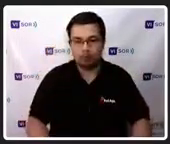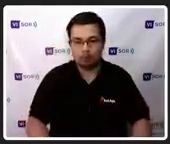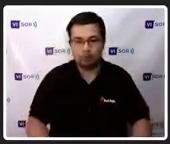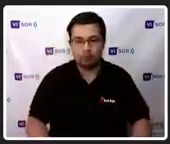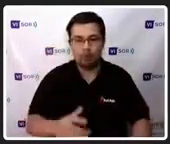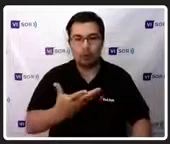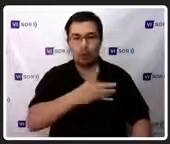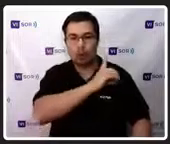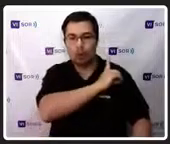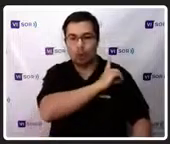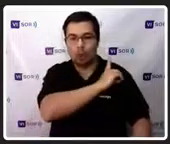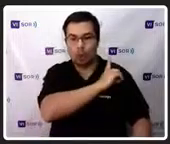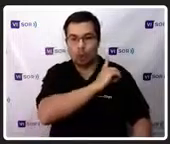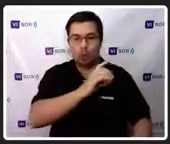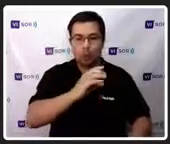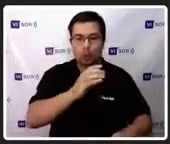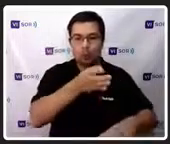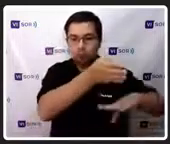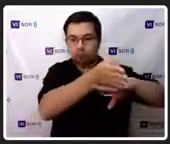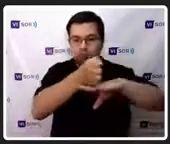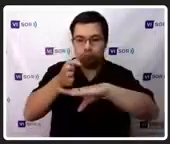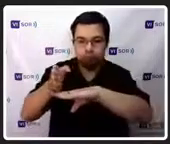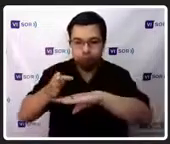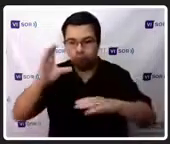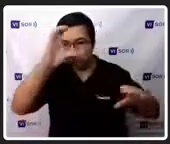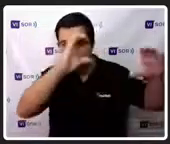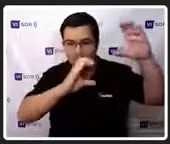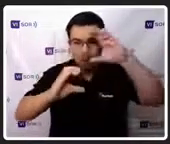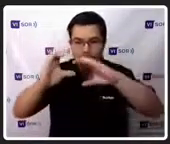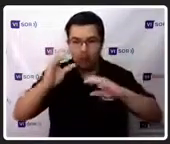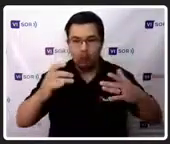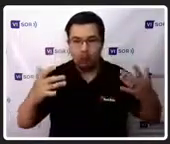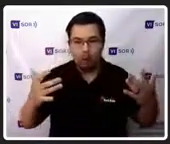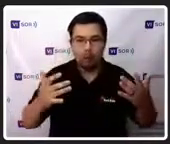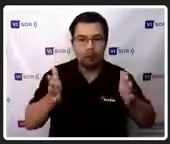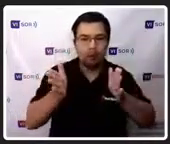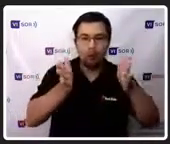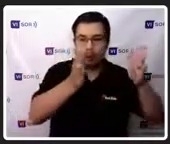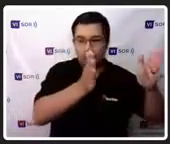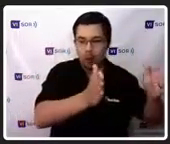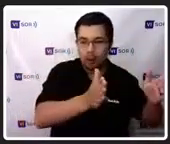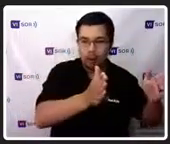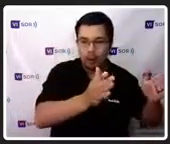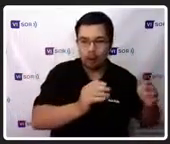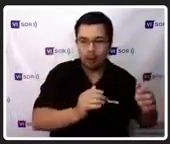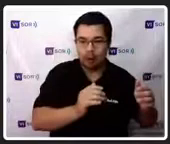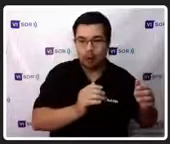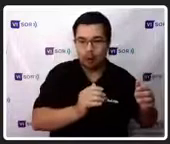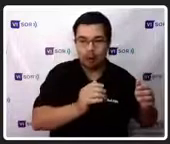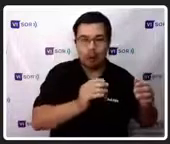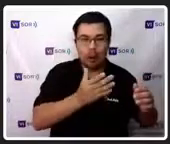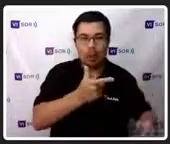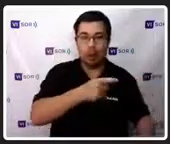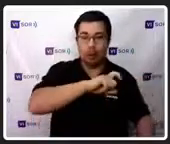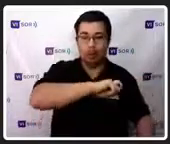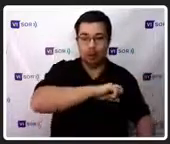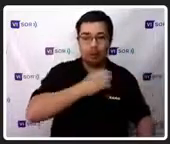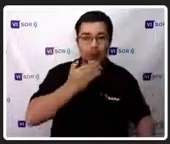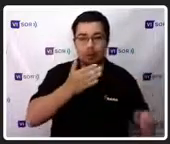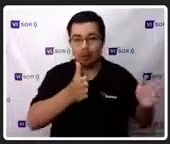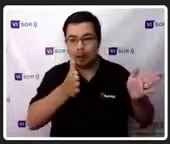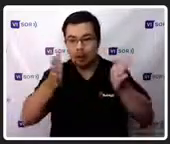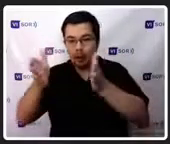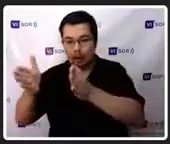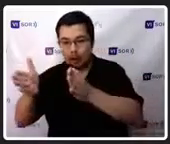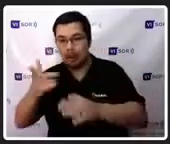en español y la versión completamente en inglés, que es Tourism Hospitality. Y hoy día los quiero dejar ahora